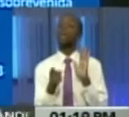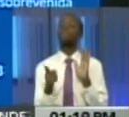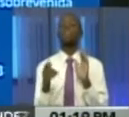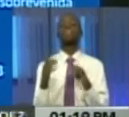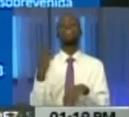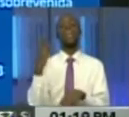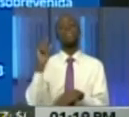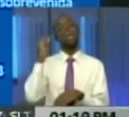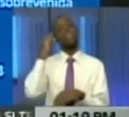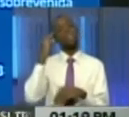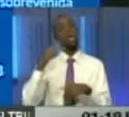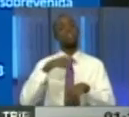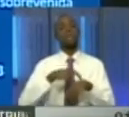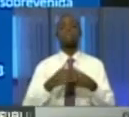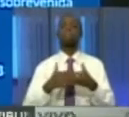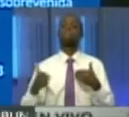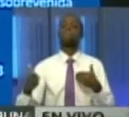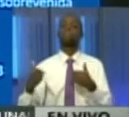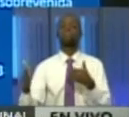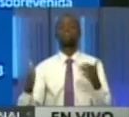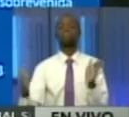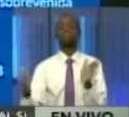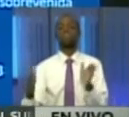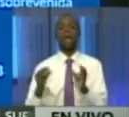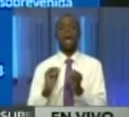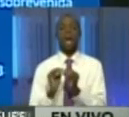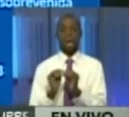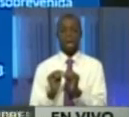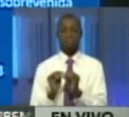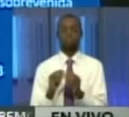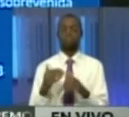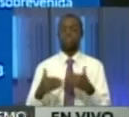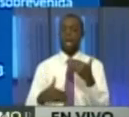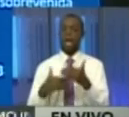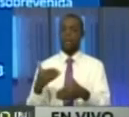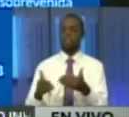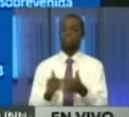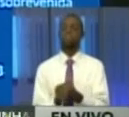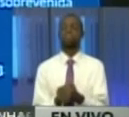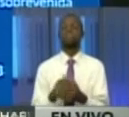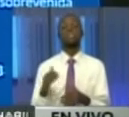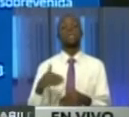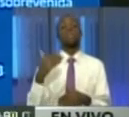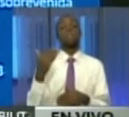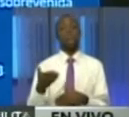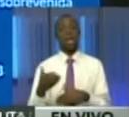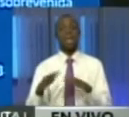días. También tuvimos una elección